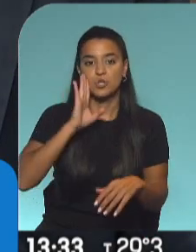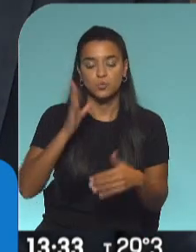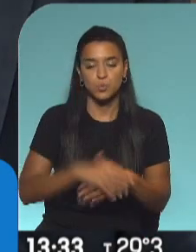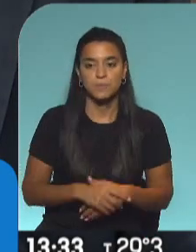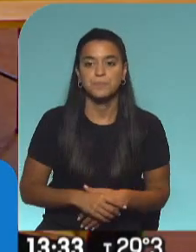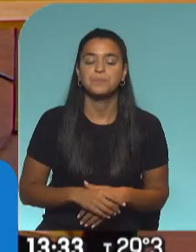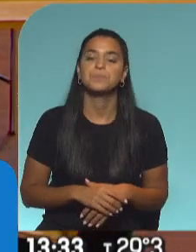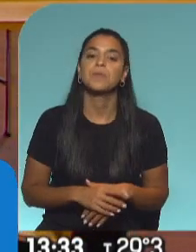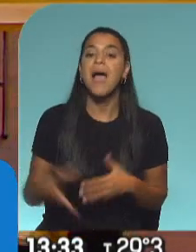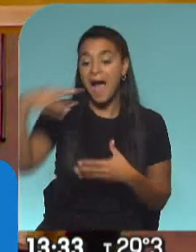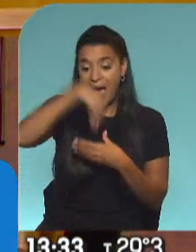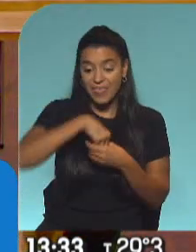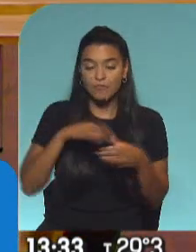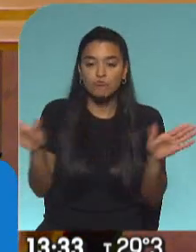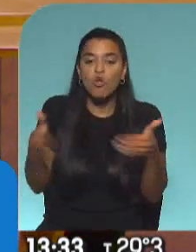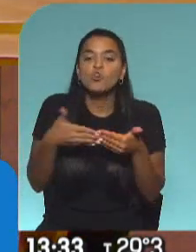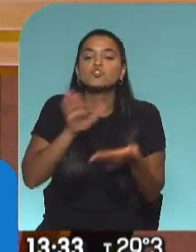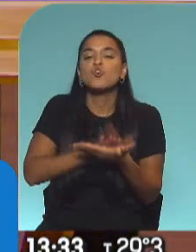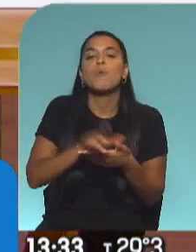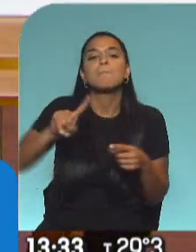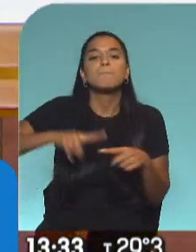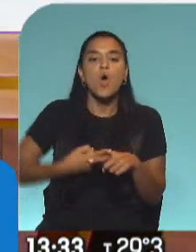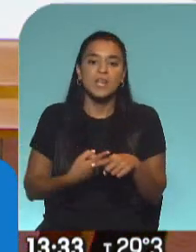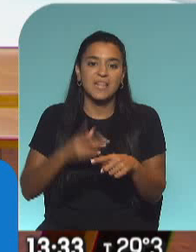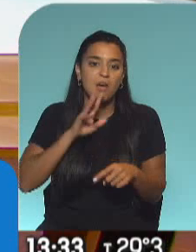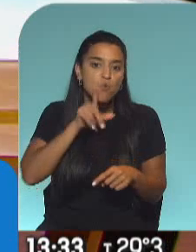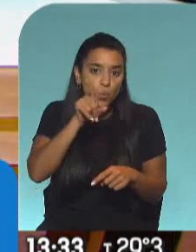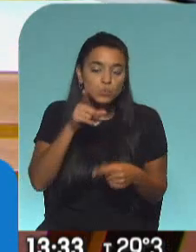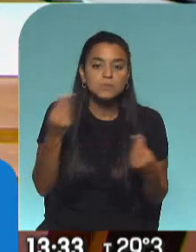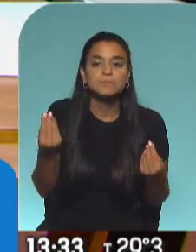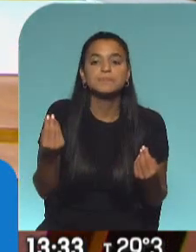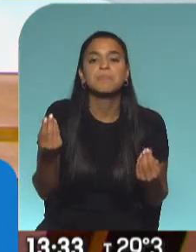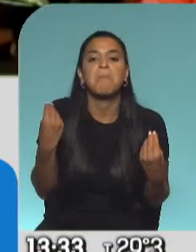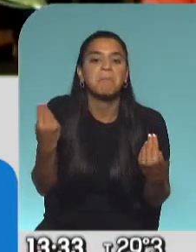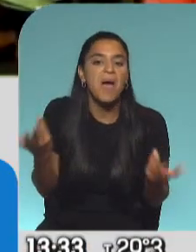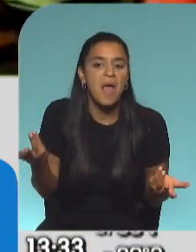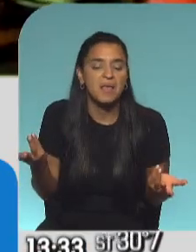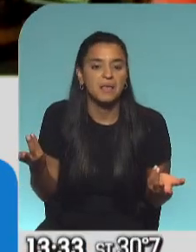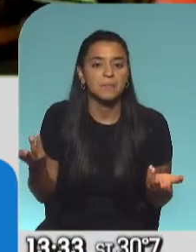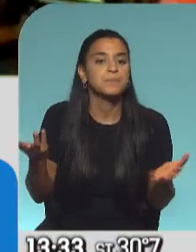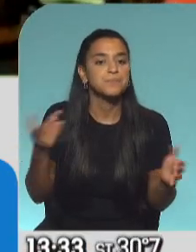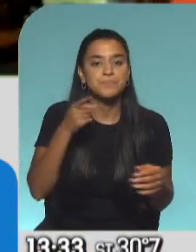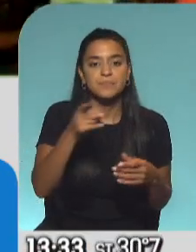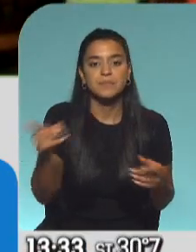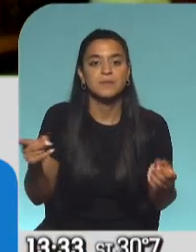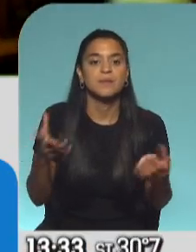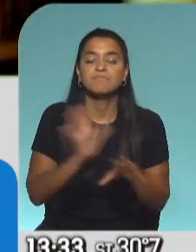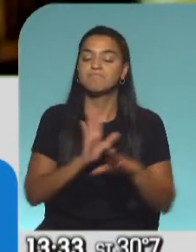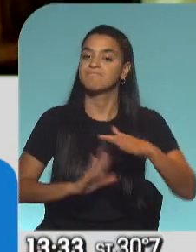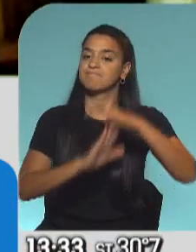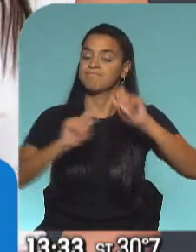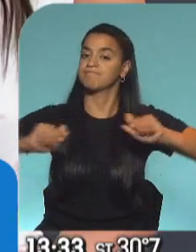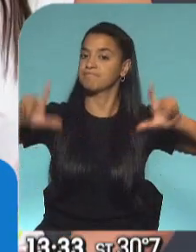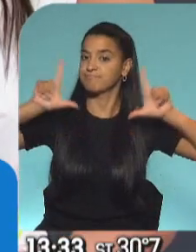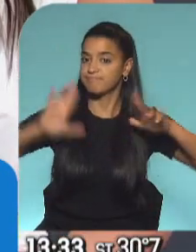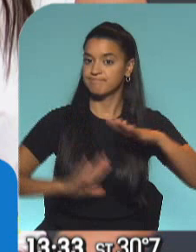Y puertas adentro, a nivel de la política nacional rusa, ¿para qué le sirve esto a Putin? Y eso lo prestigia.